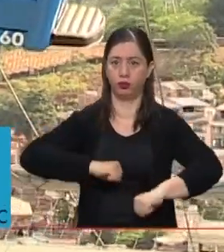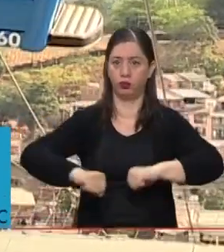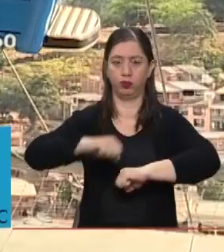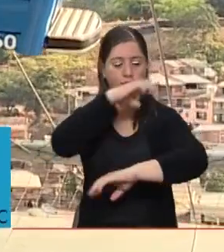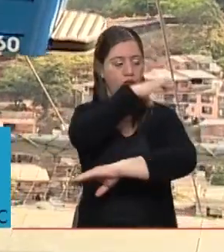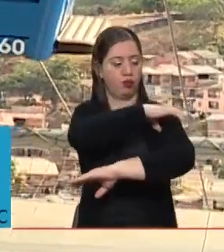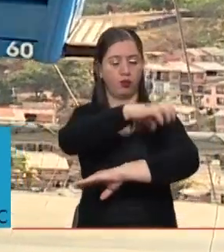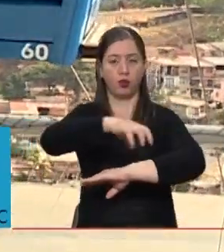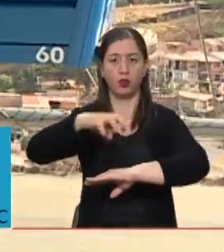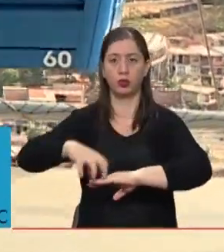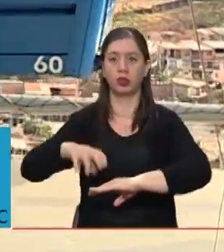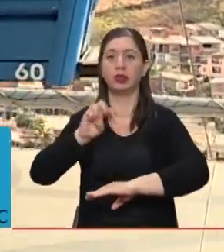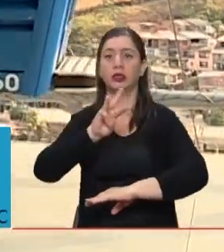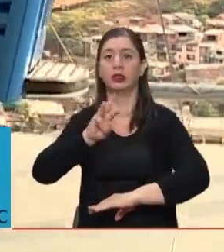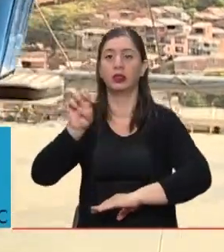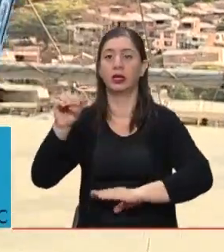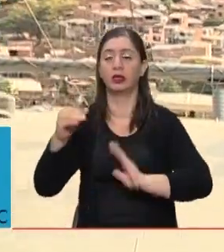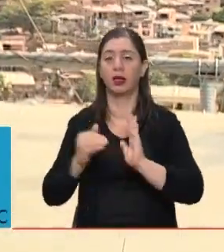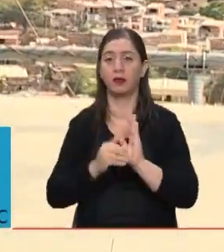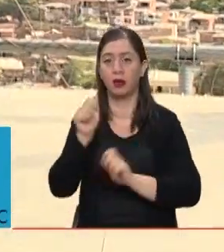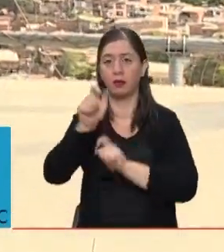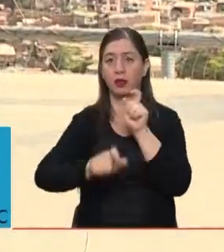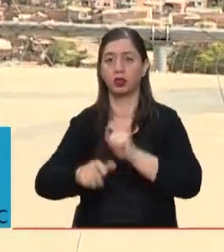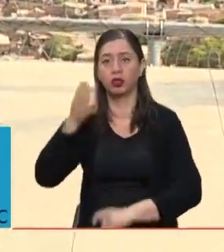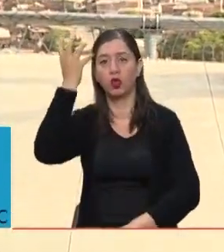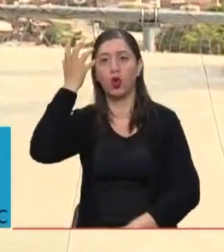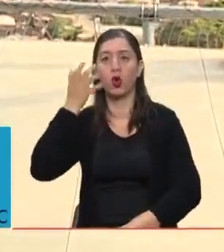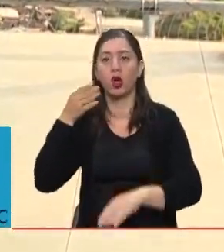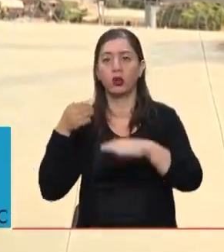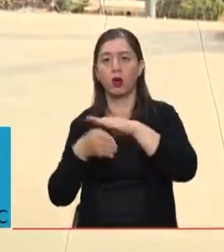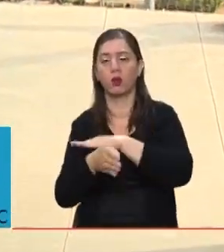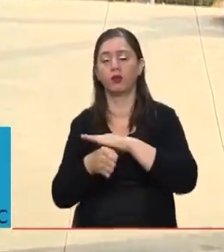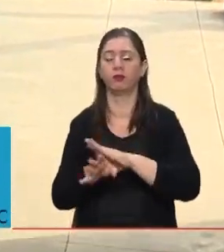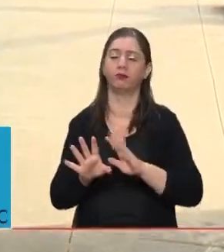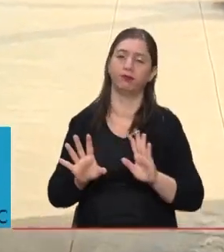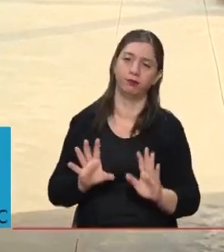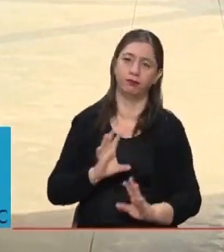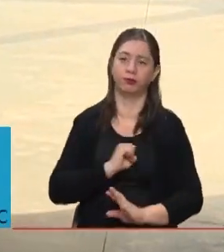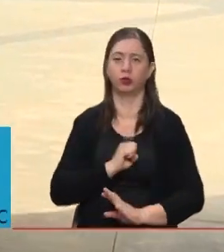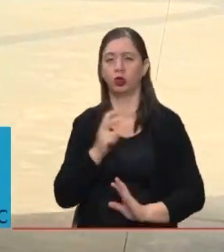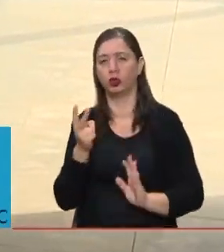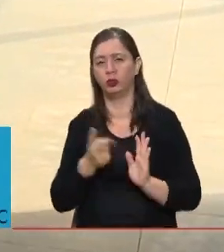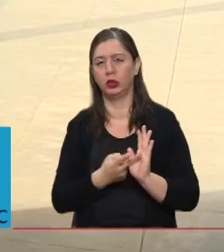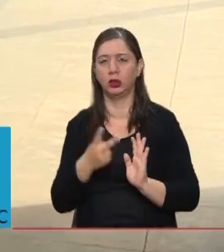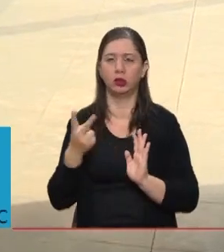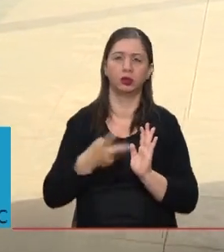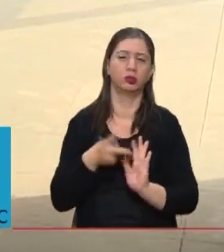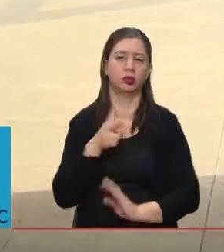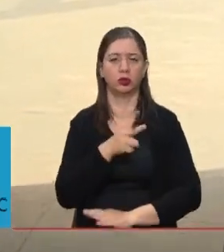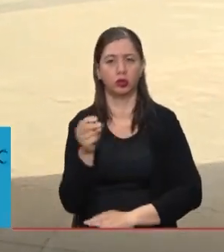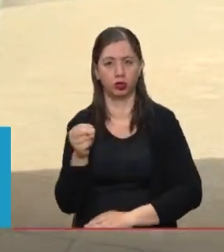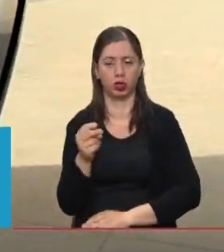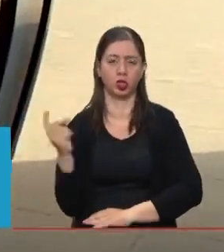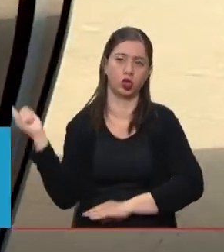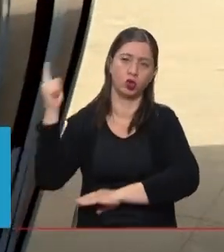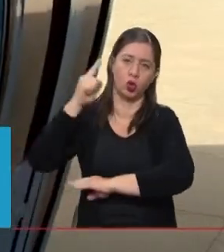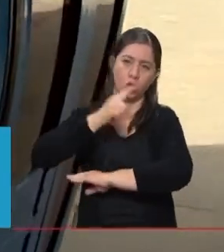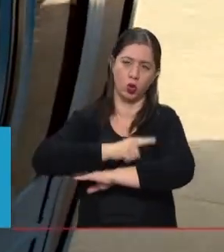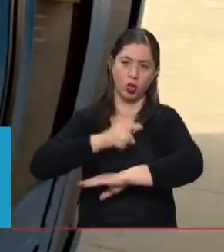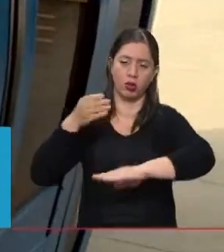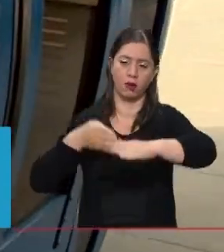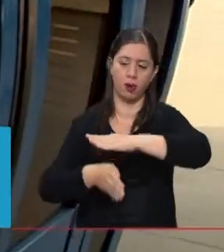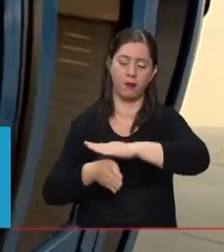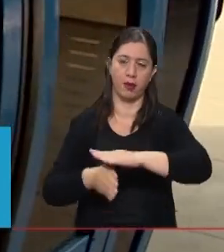mover cerca de 30.000 usuarios día. Lamentablemente se mueven cerca de 2.000, 2.200 usuarios en el día y pues